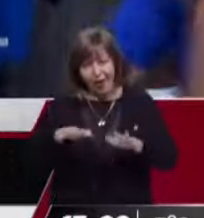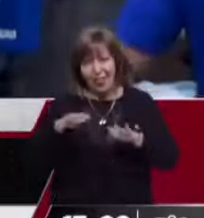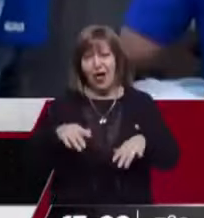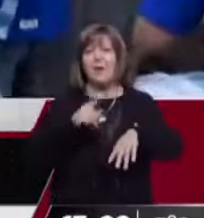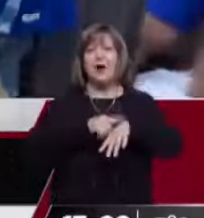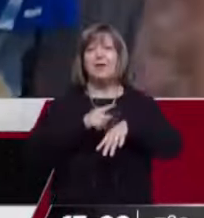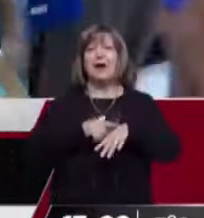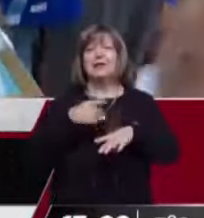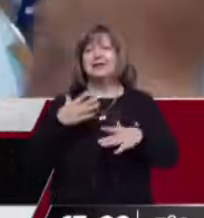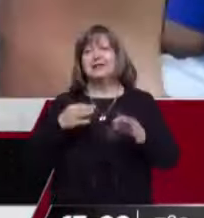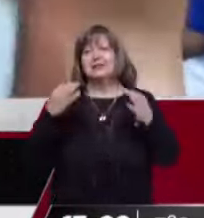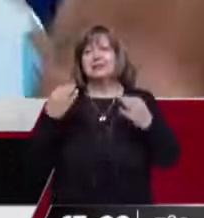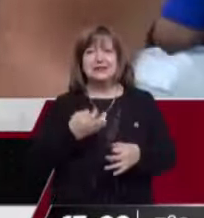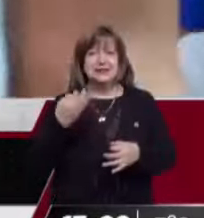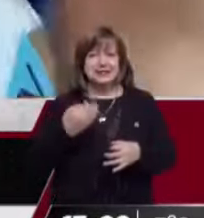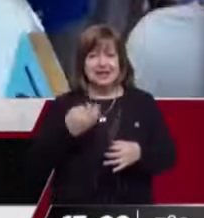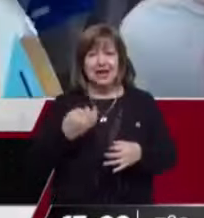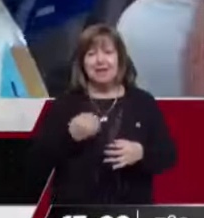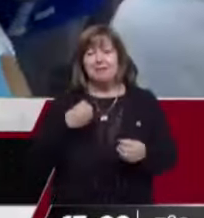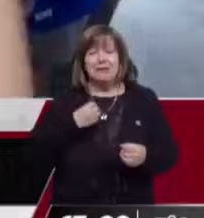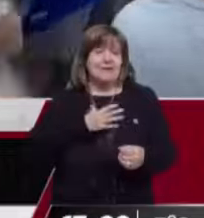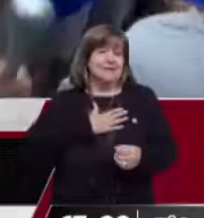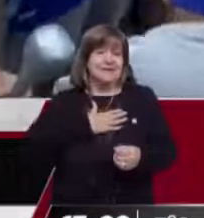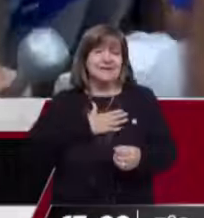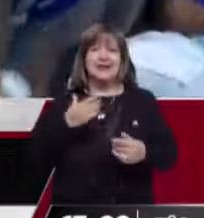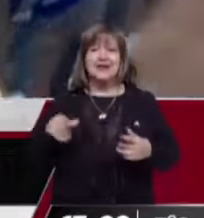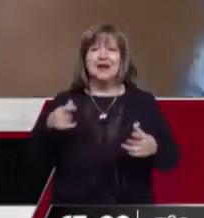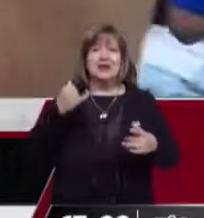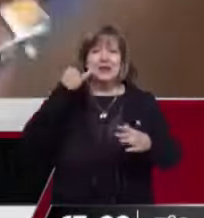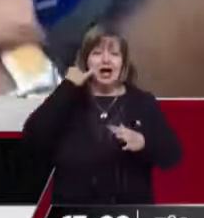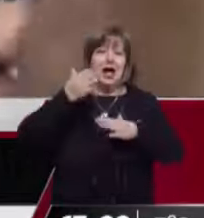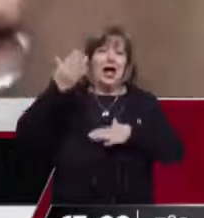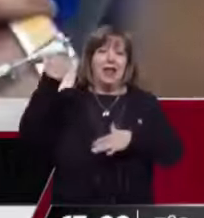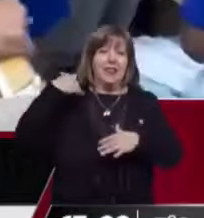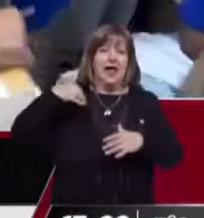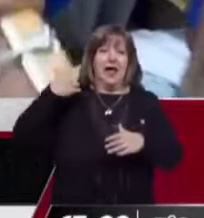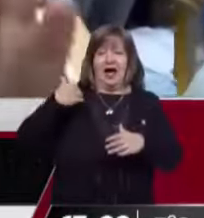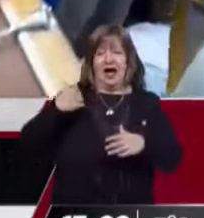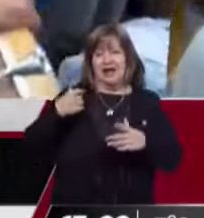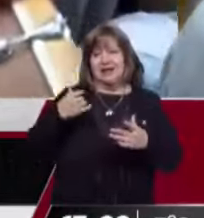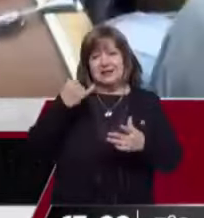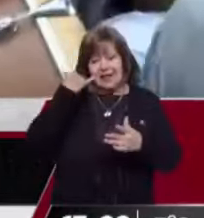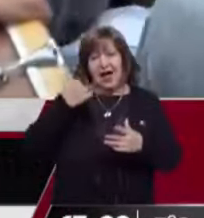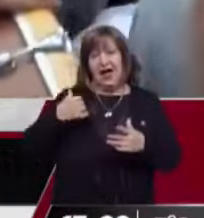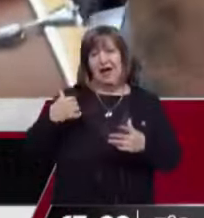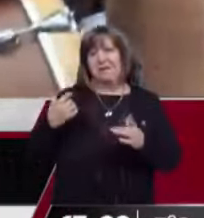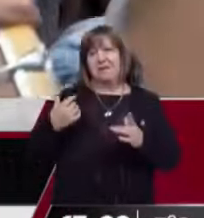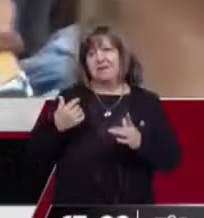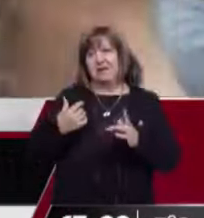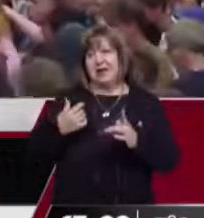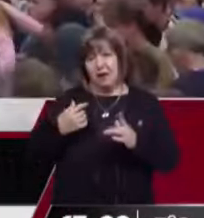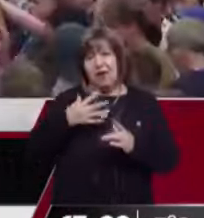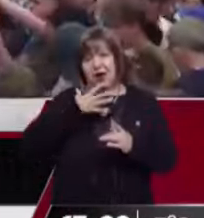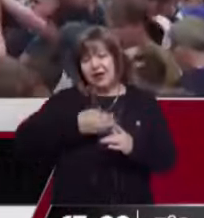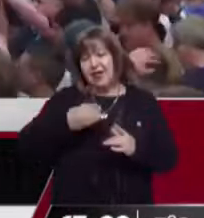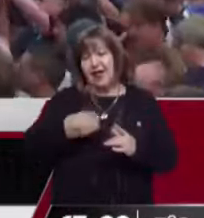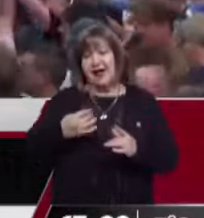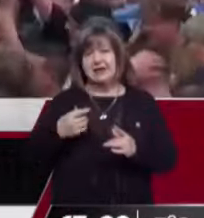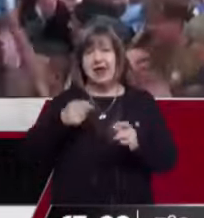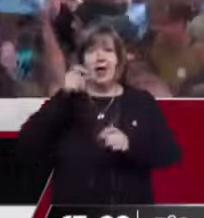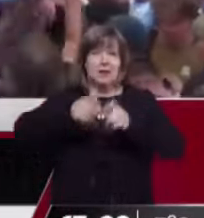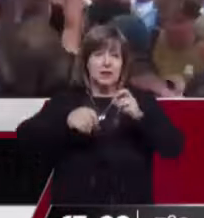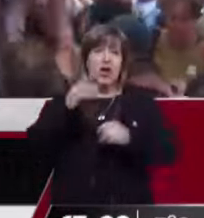de romance con la selección argentina después de tantos sinsabores, tantos años. La gente ahora hace sacrificios, a pesar